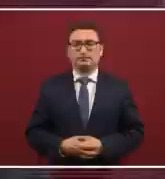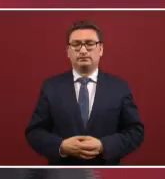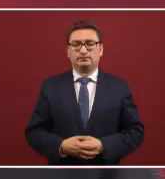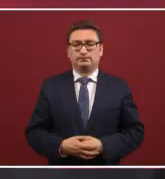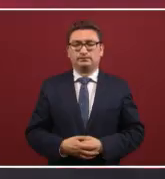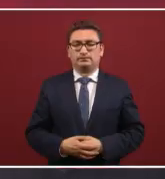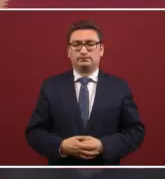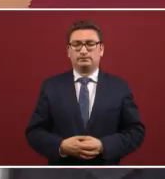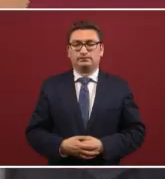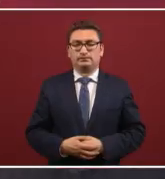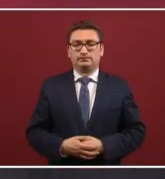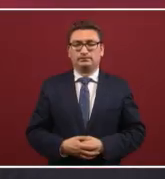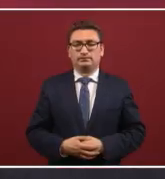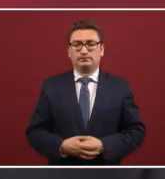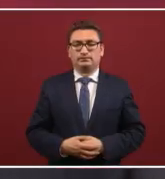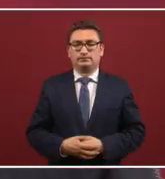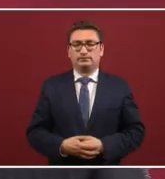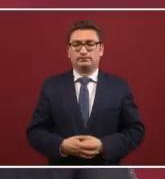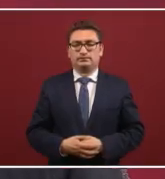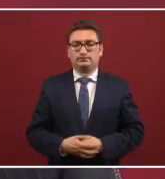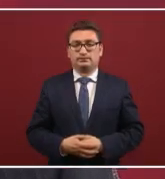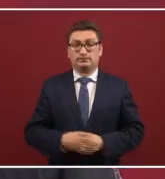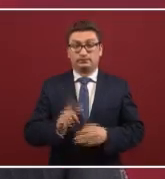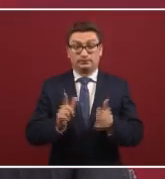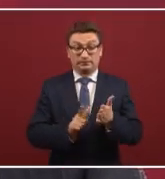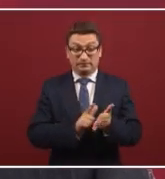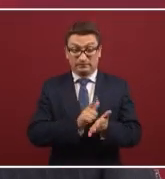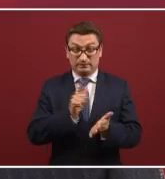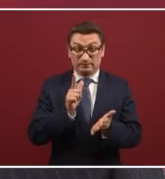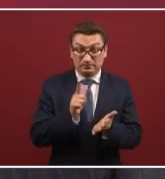nada al margen de la ley,